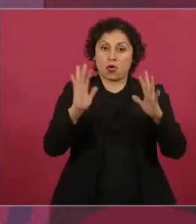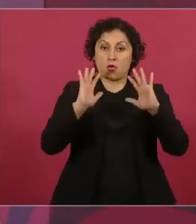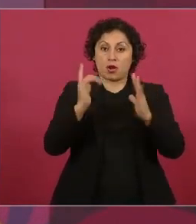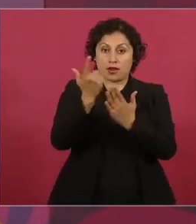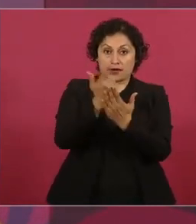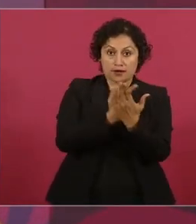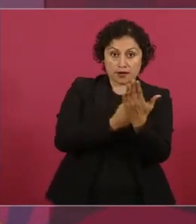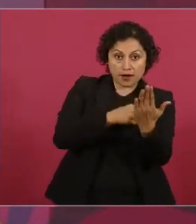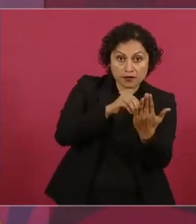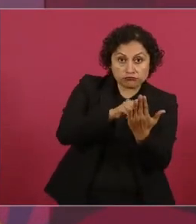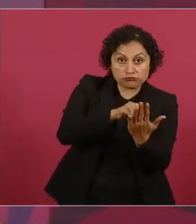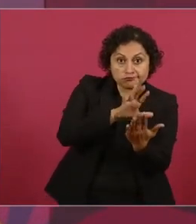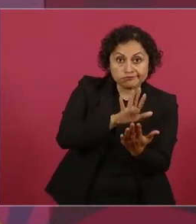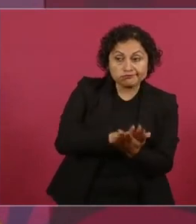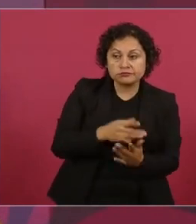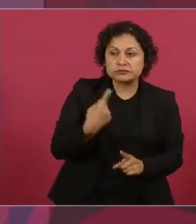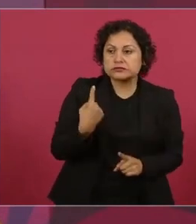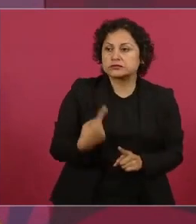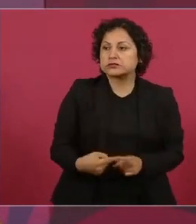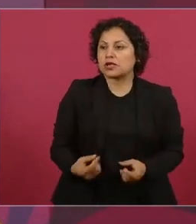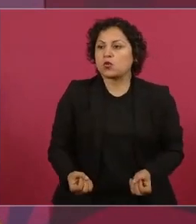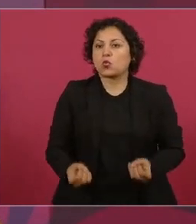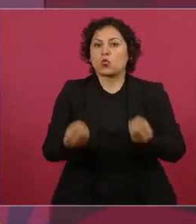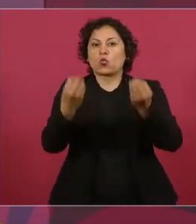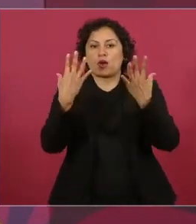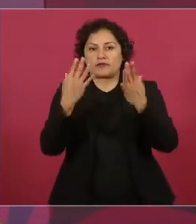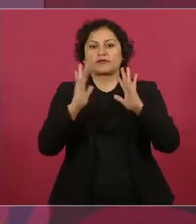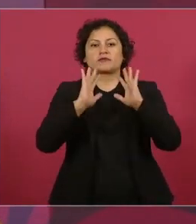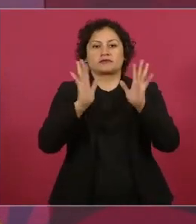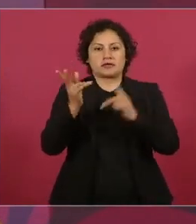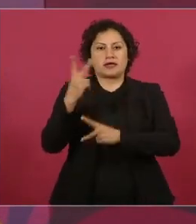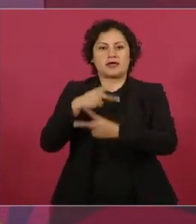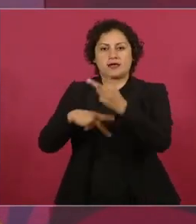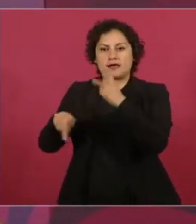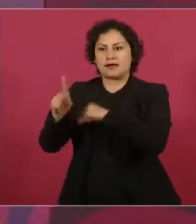recursos a todos los damnificados.